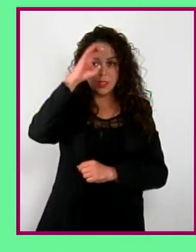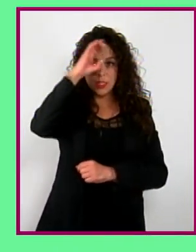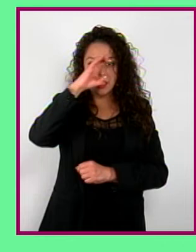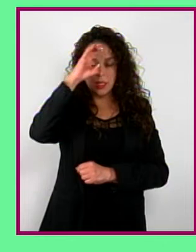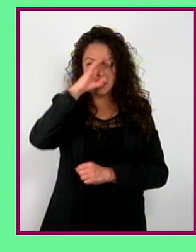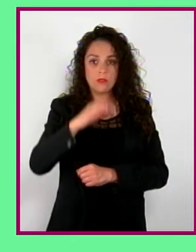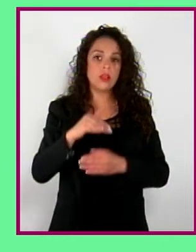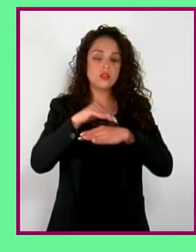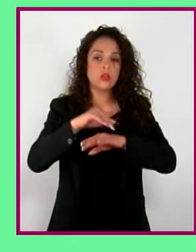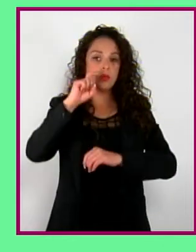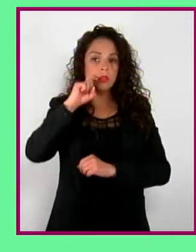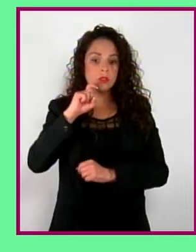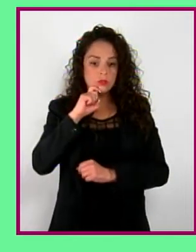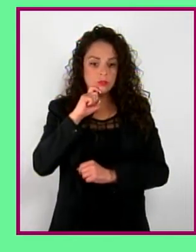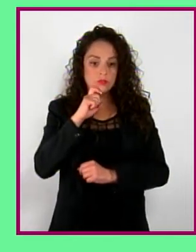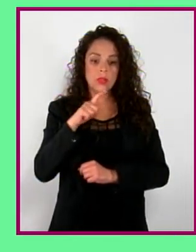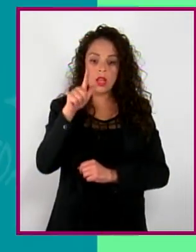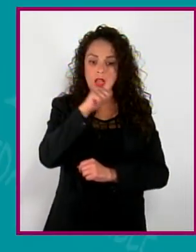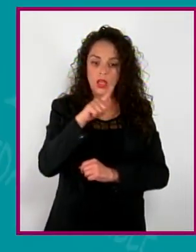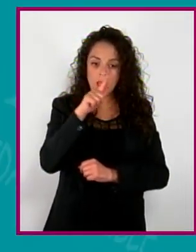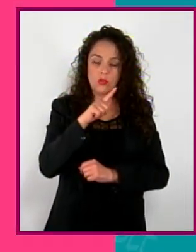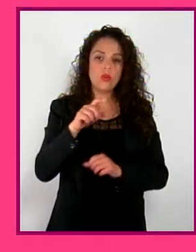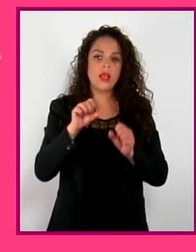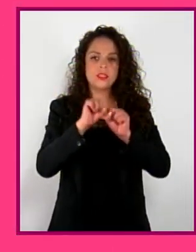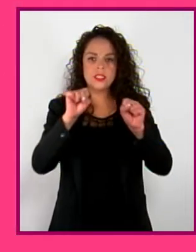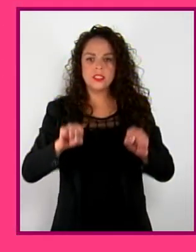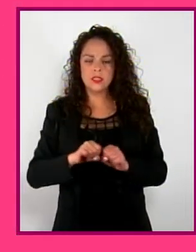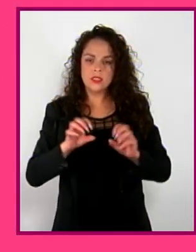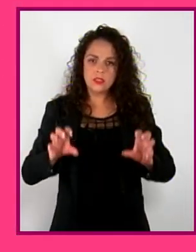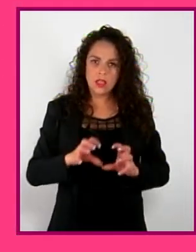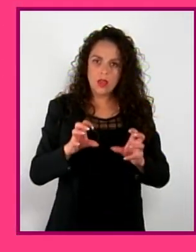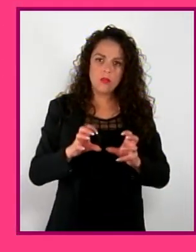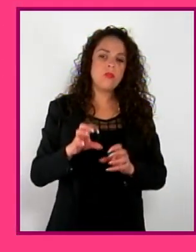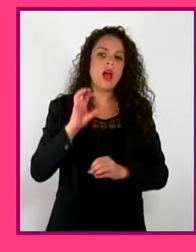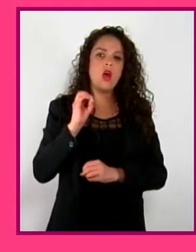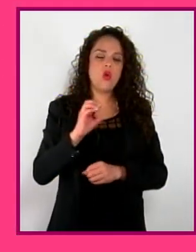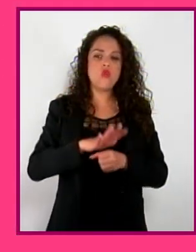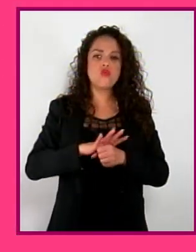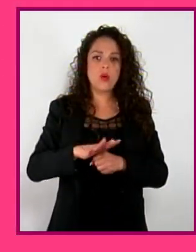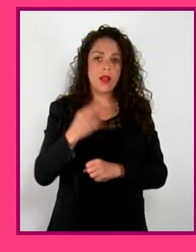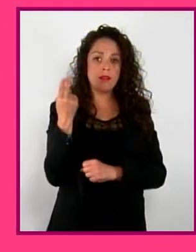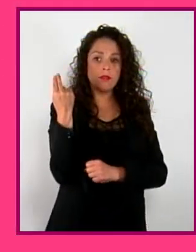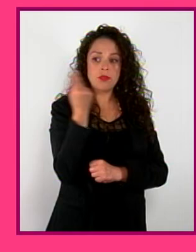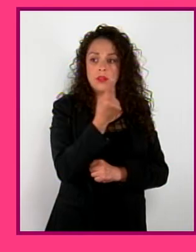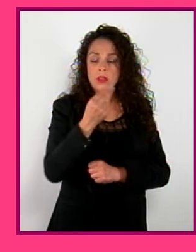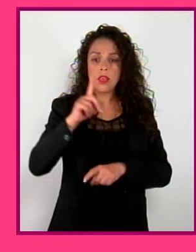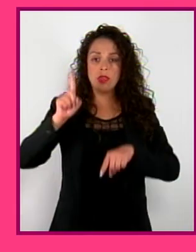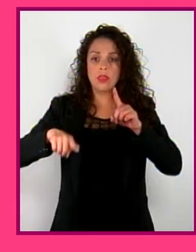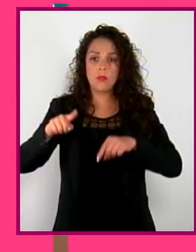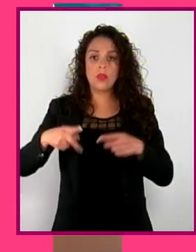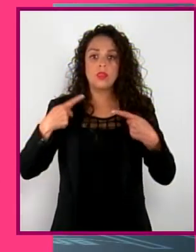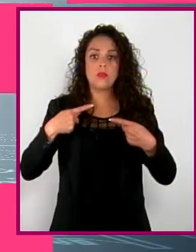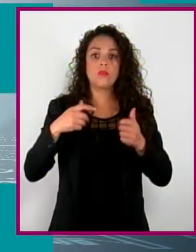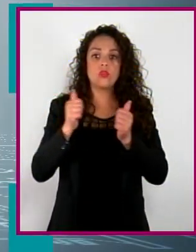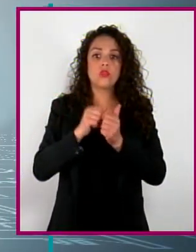lenguas, sistemas, formato y tecnologías acorde a los requerimientos de las personas con discapacidad.